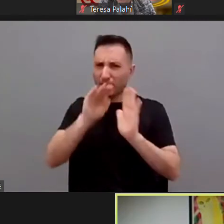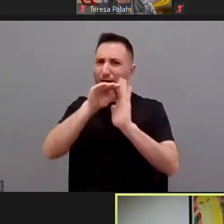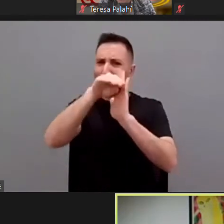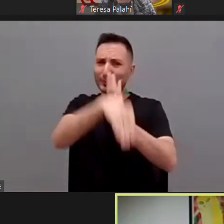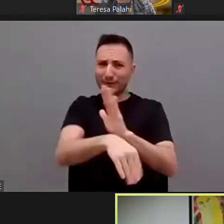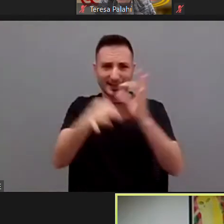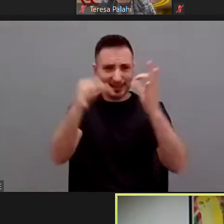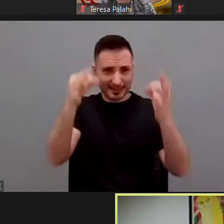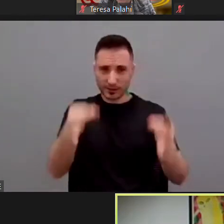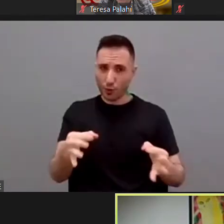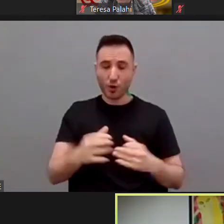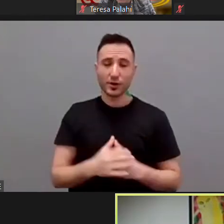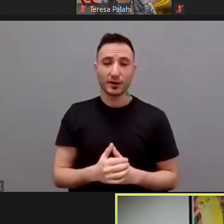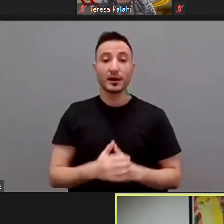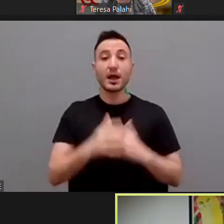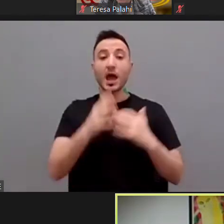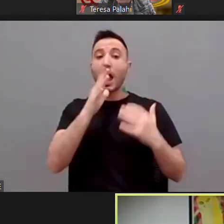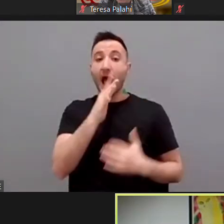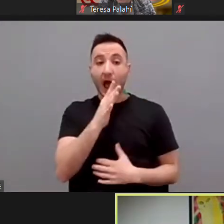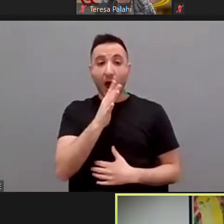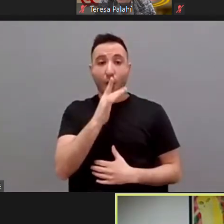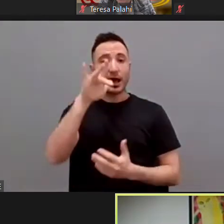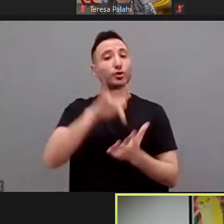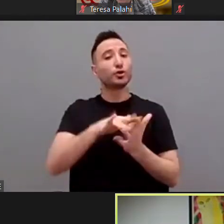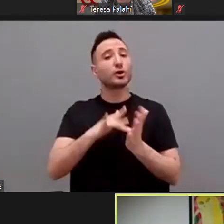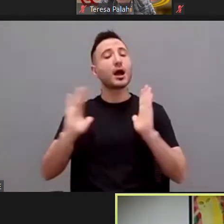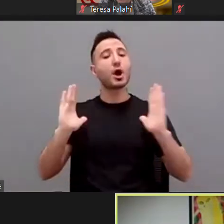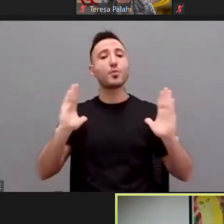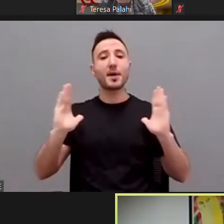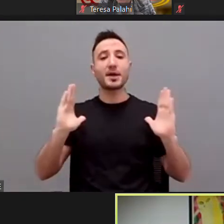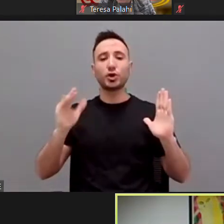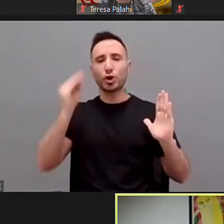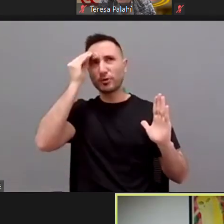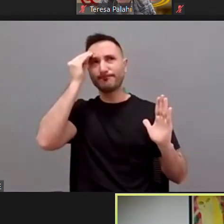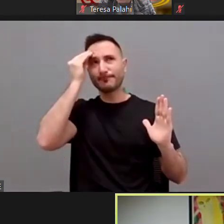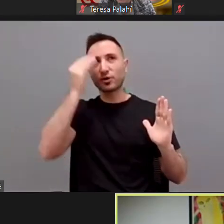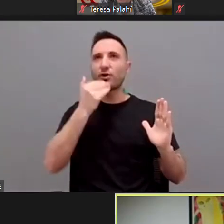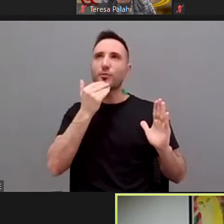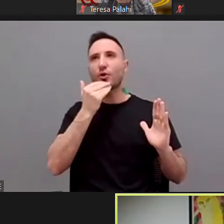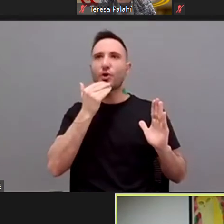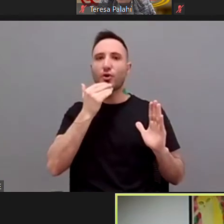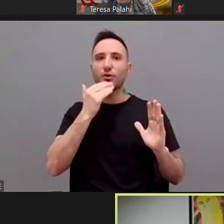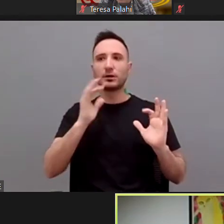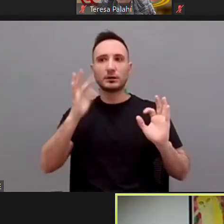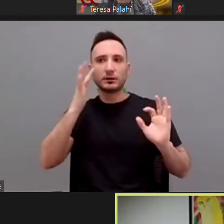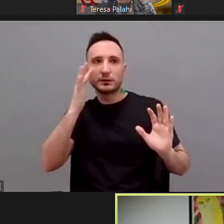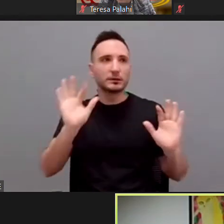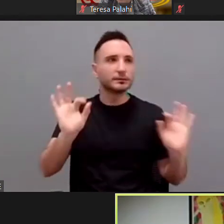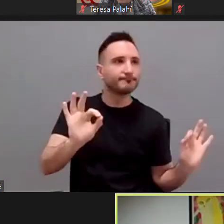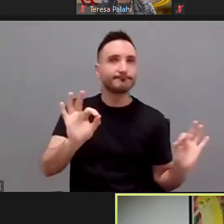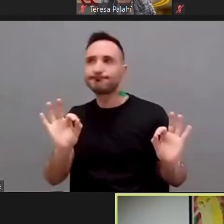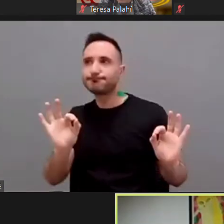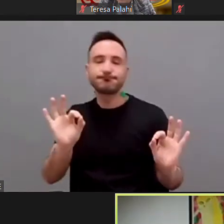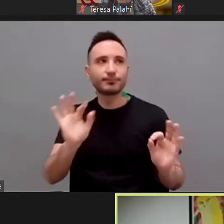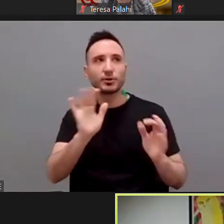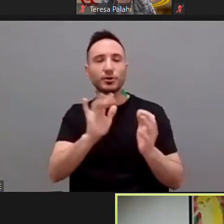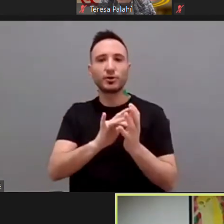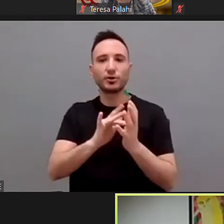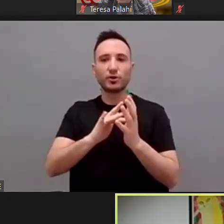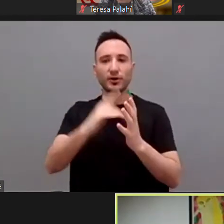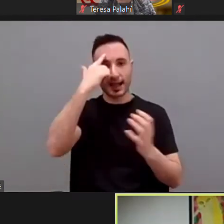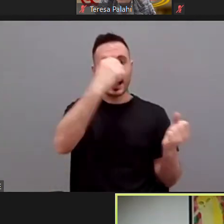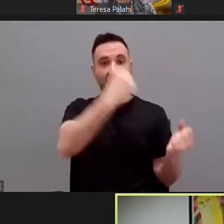entonces ahora mismo estamos en un momento, yo diría, de encrucijada en la que tanto por las entidades de las personas